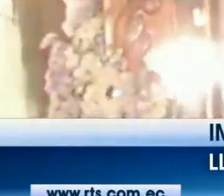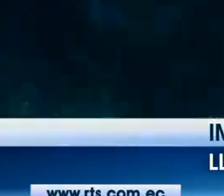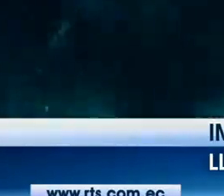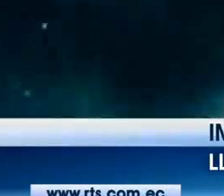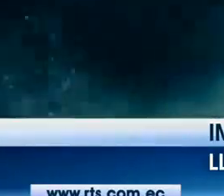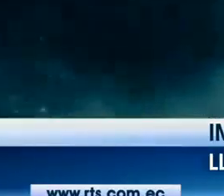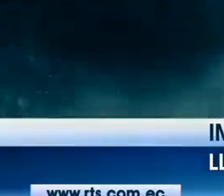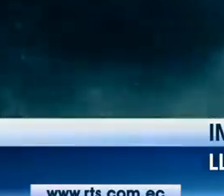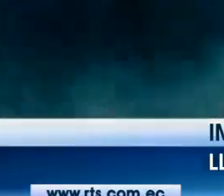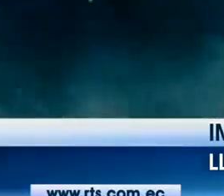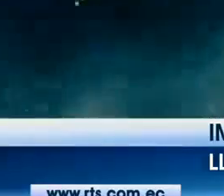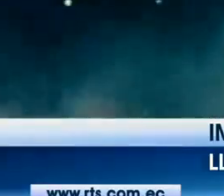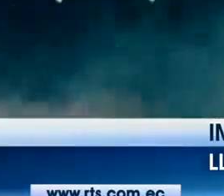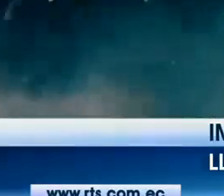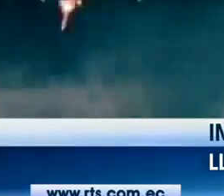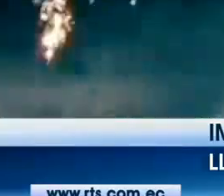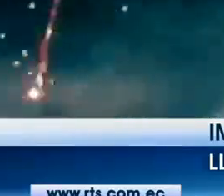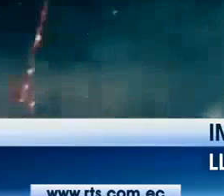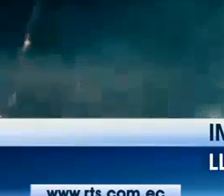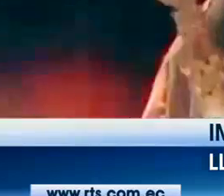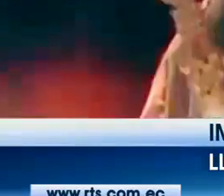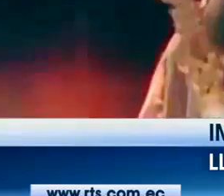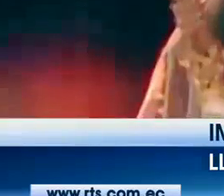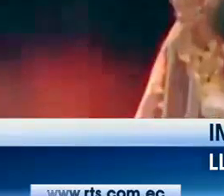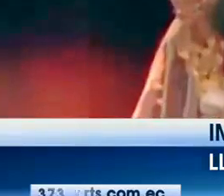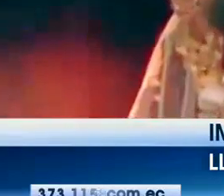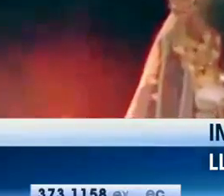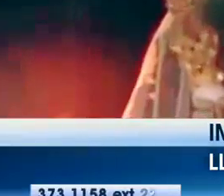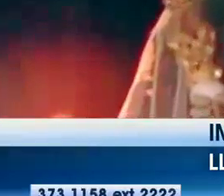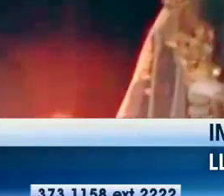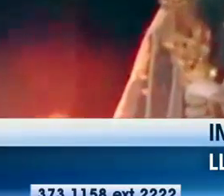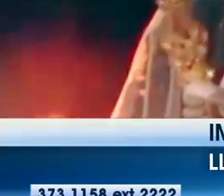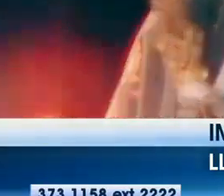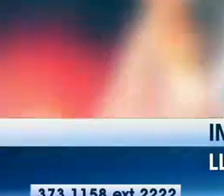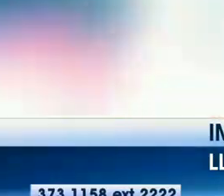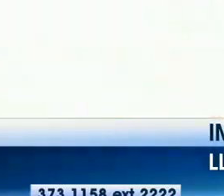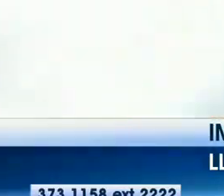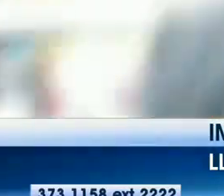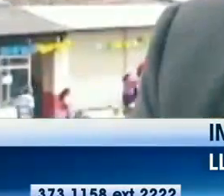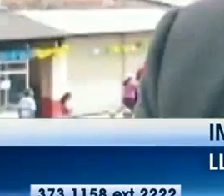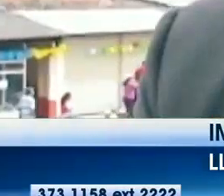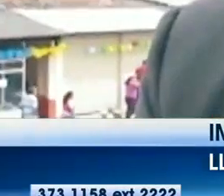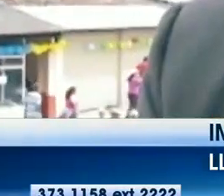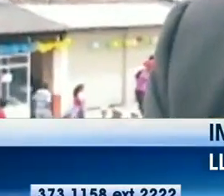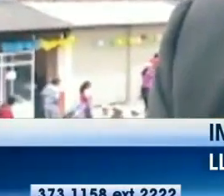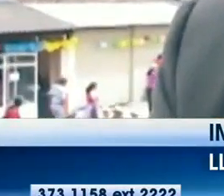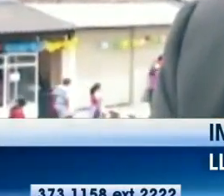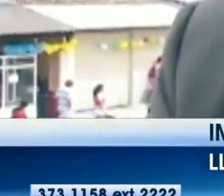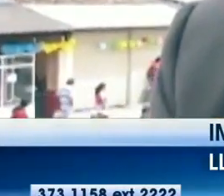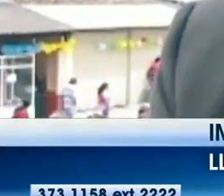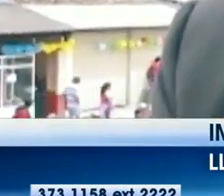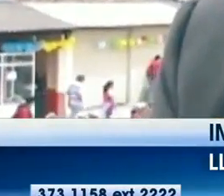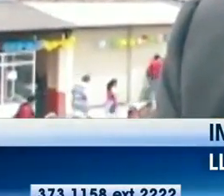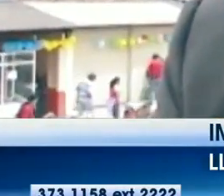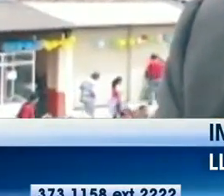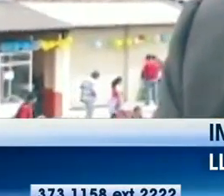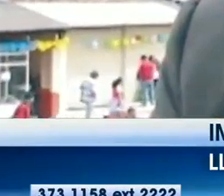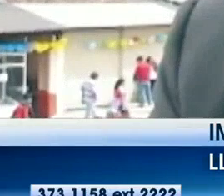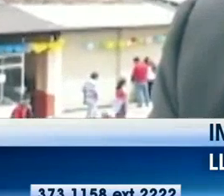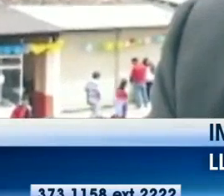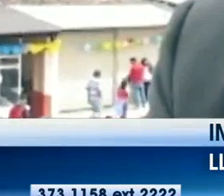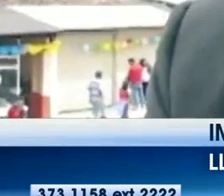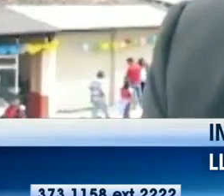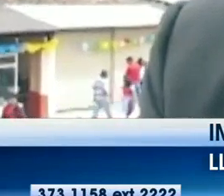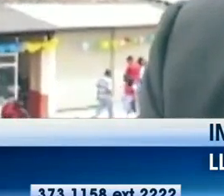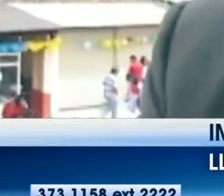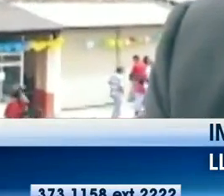el 1 de noviembre, para luego retornar a la basílica. Pero hay el gran amor, más que el milagro, hay ese gran